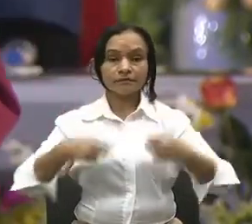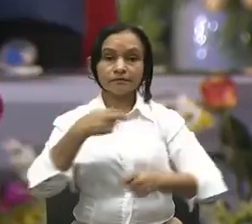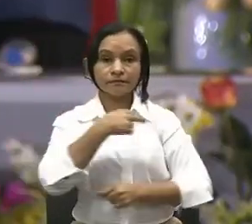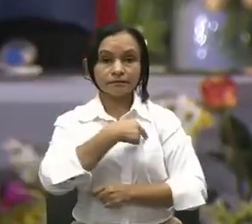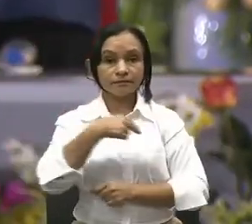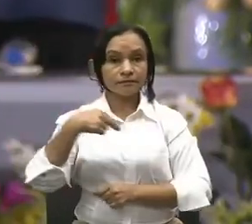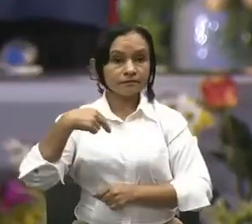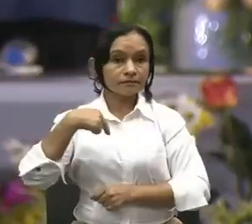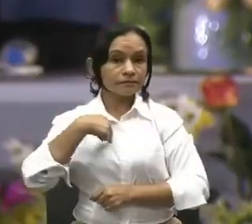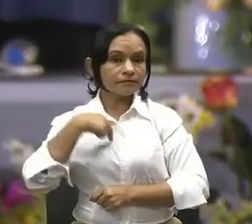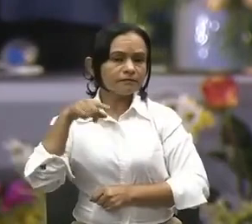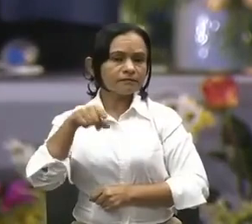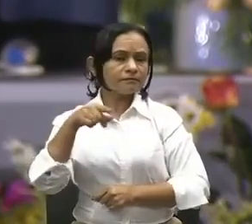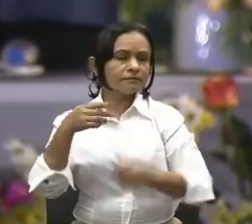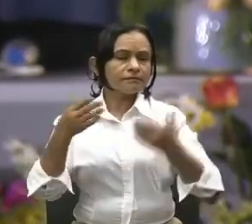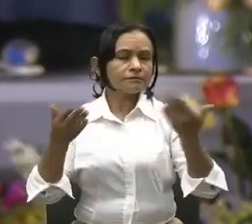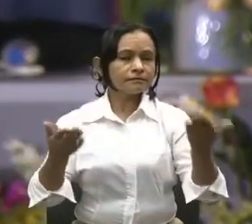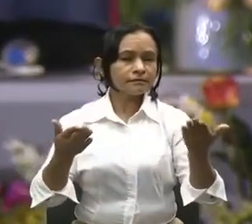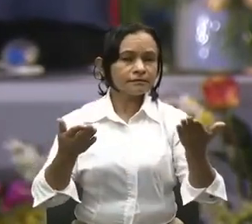hacer